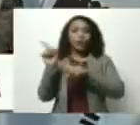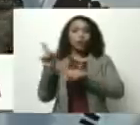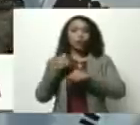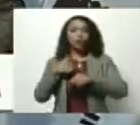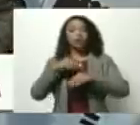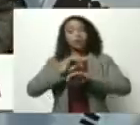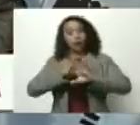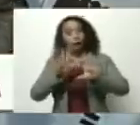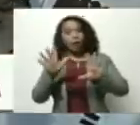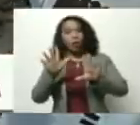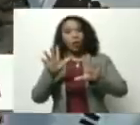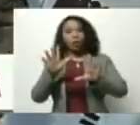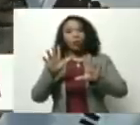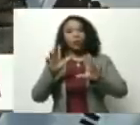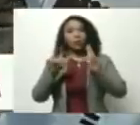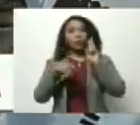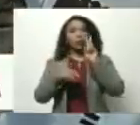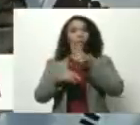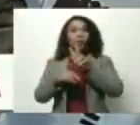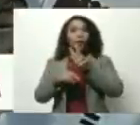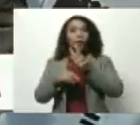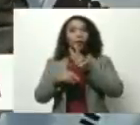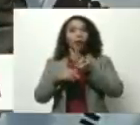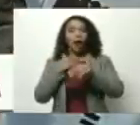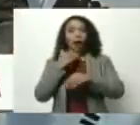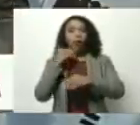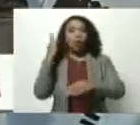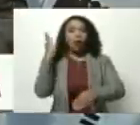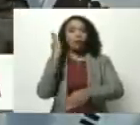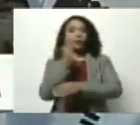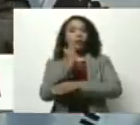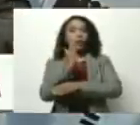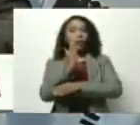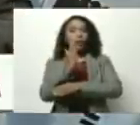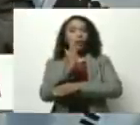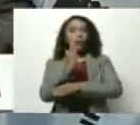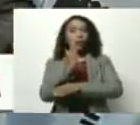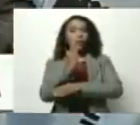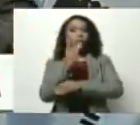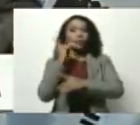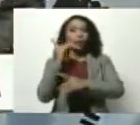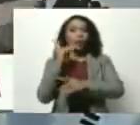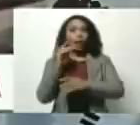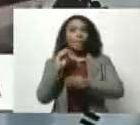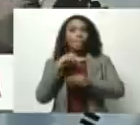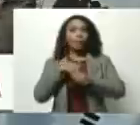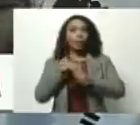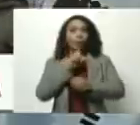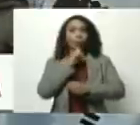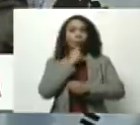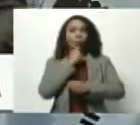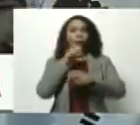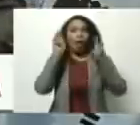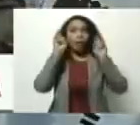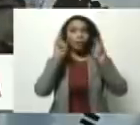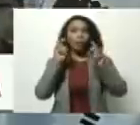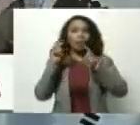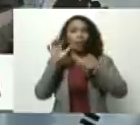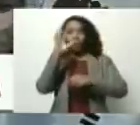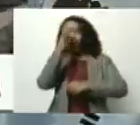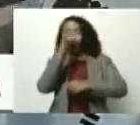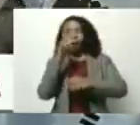obviamente se contemplan delitos y sanciones. El delito de abstención u omisión en materia de acoso